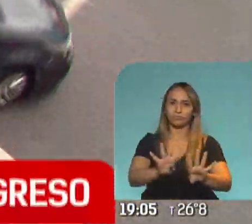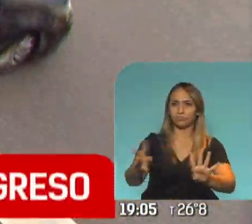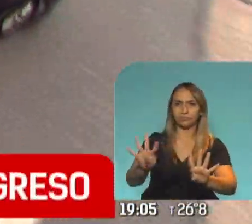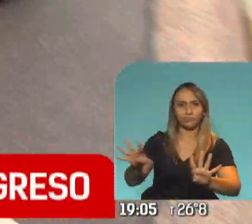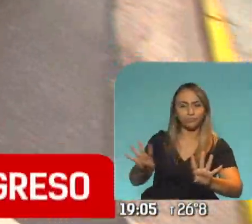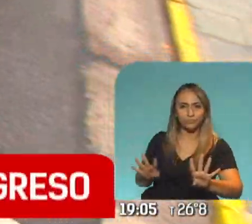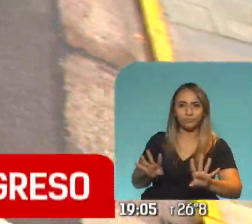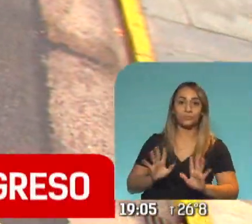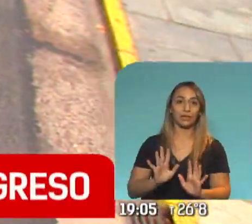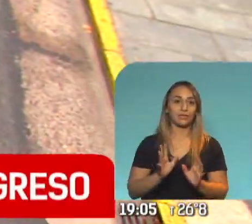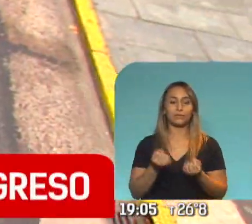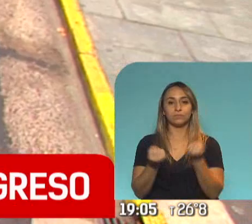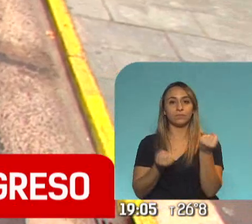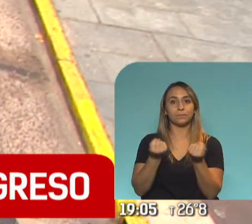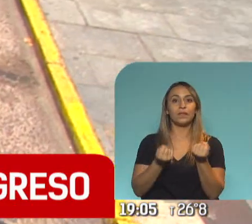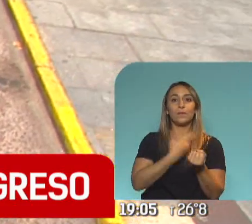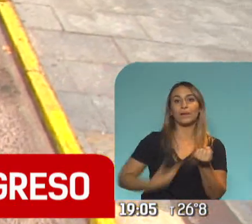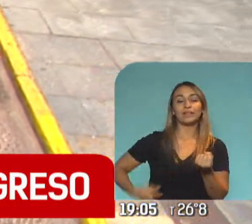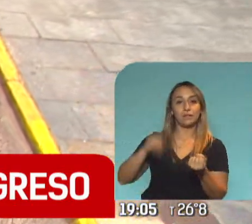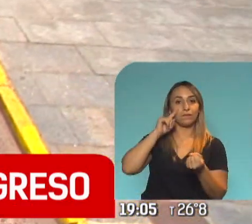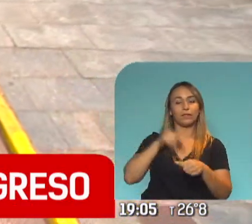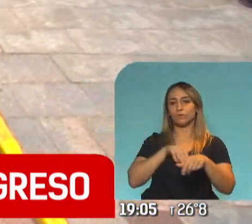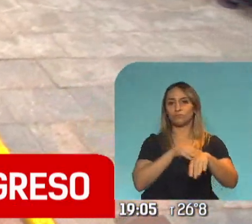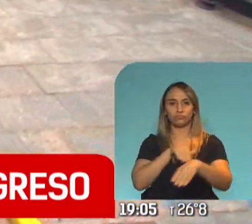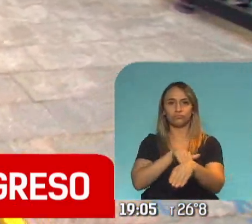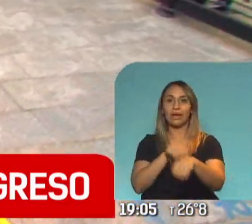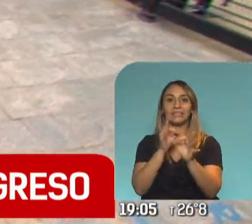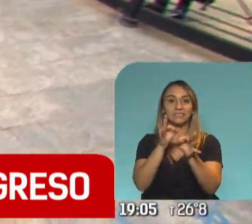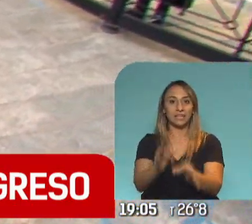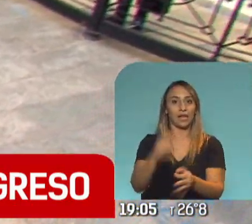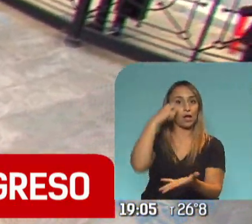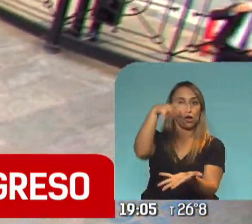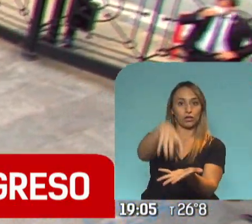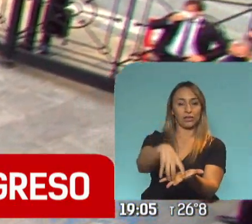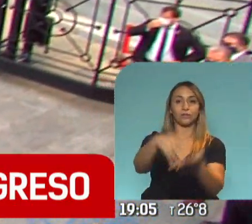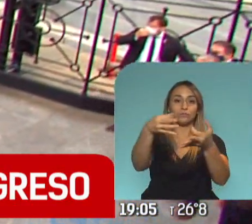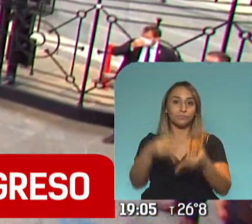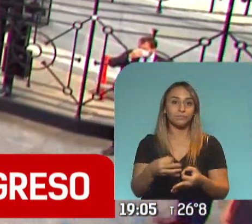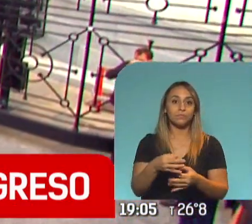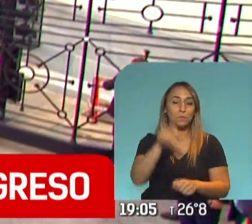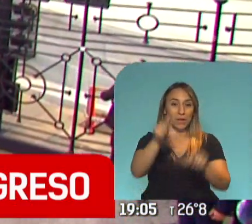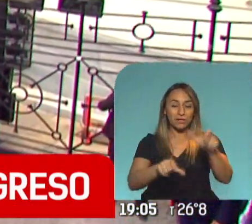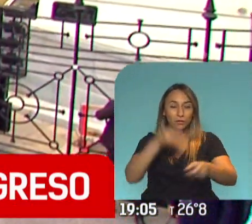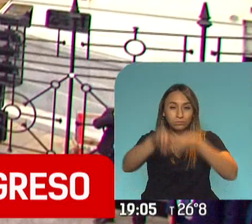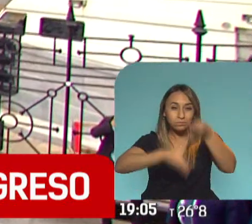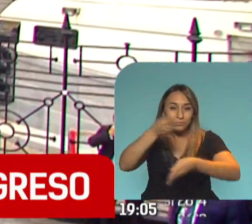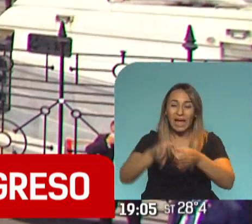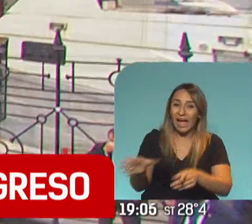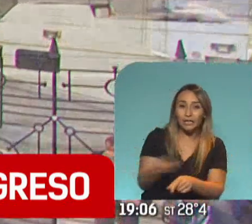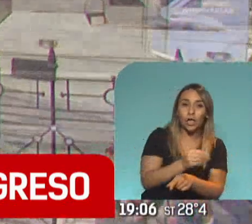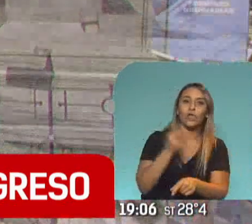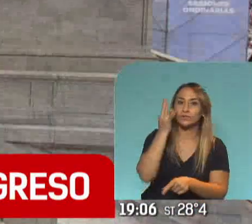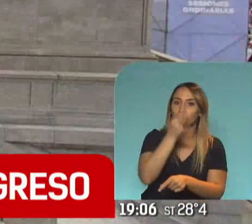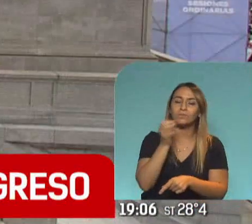el presidente Alberto Fernández. Recordemos que a todos los que estuvieron presentes los hisoparon allí en el Congreso para